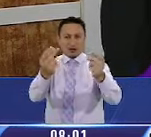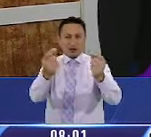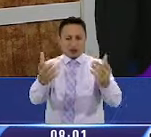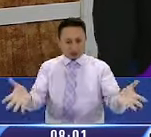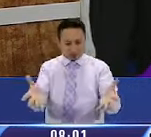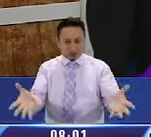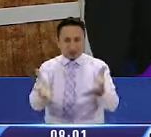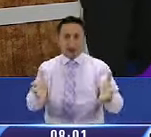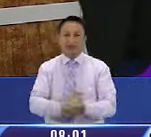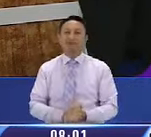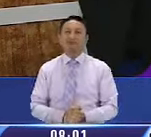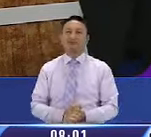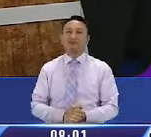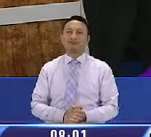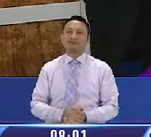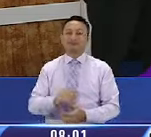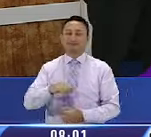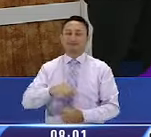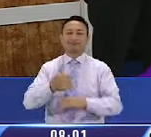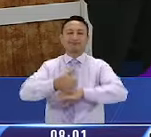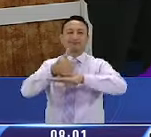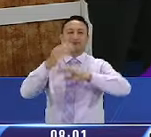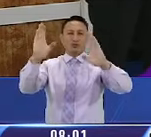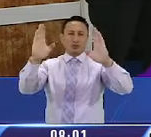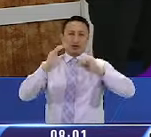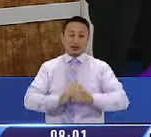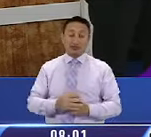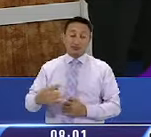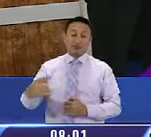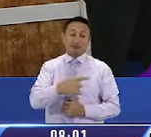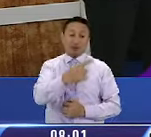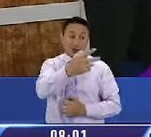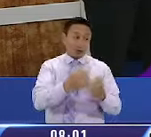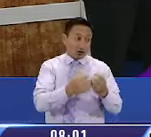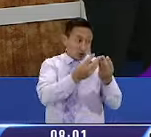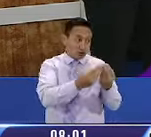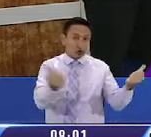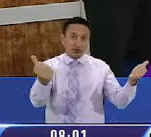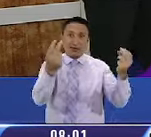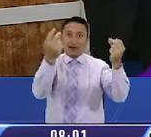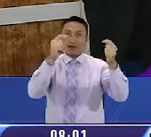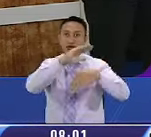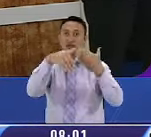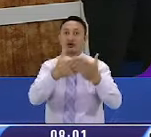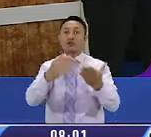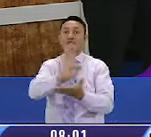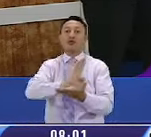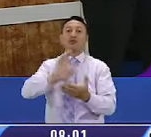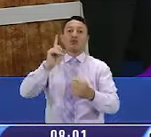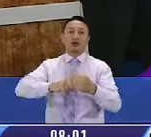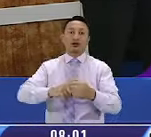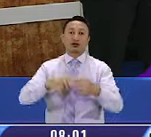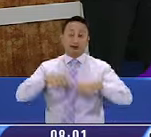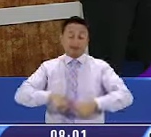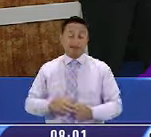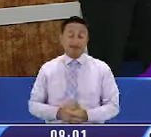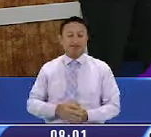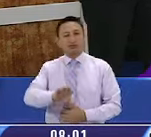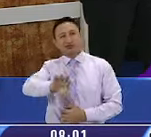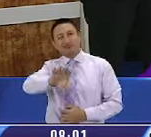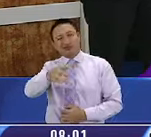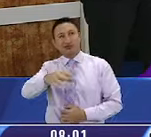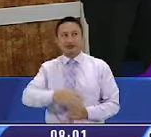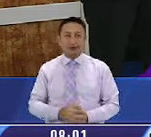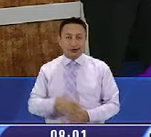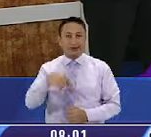tanto necesitan. Así es, llamar la atención a las autoridades para que puedan darnos esas soluciones en todos los barrios de la ciudad capital, porque a veces sí se